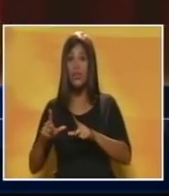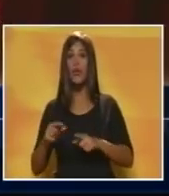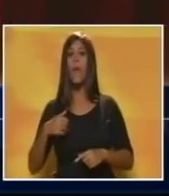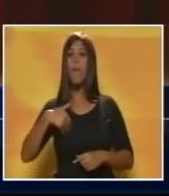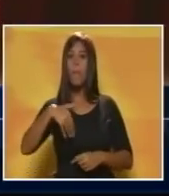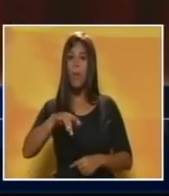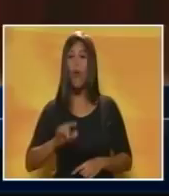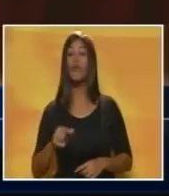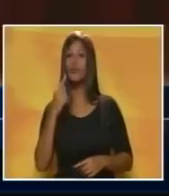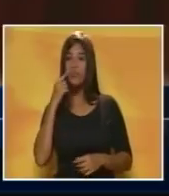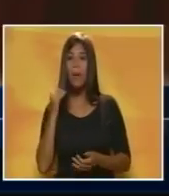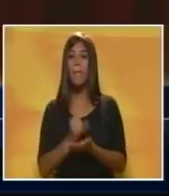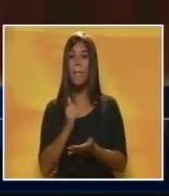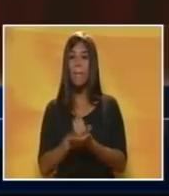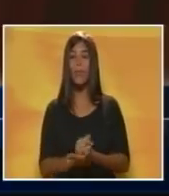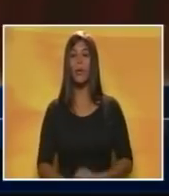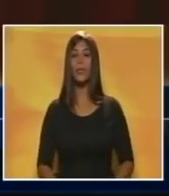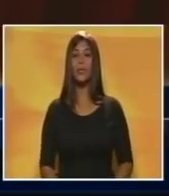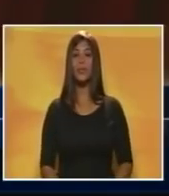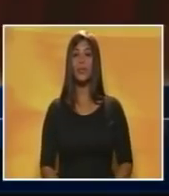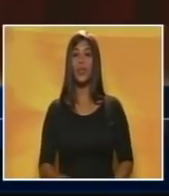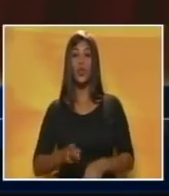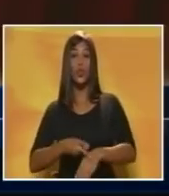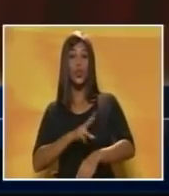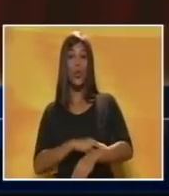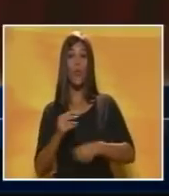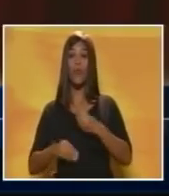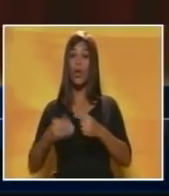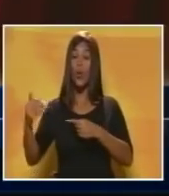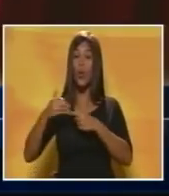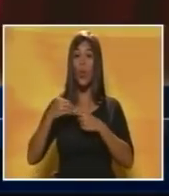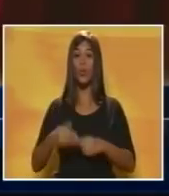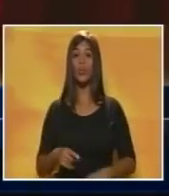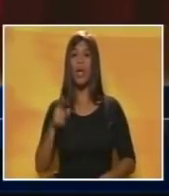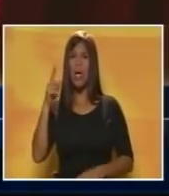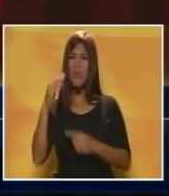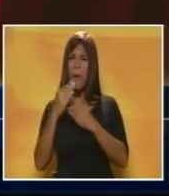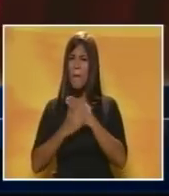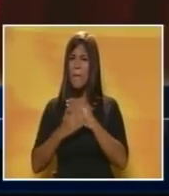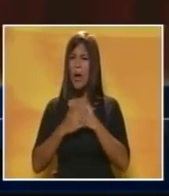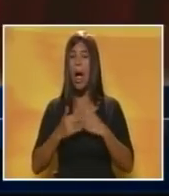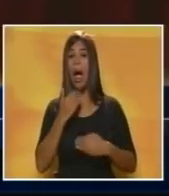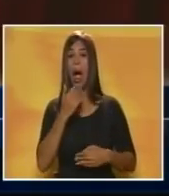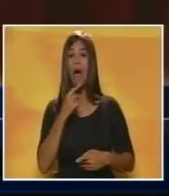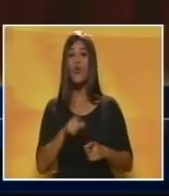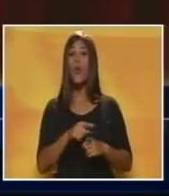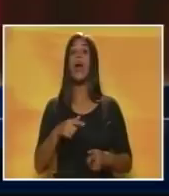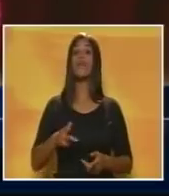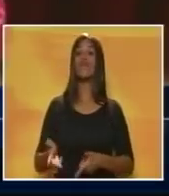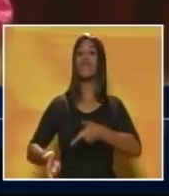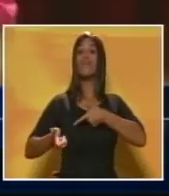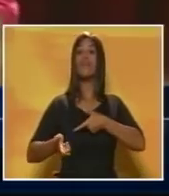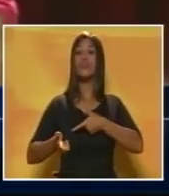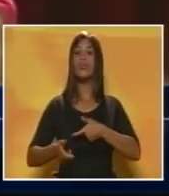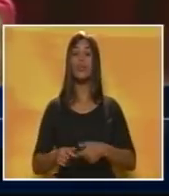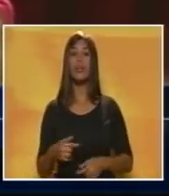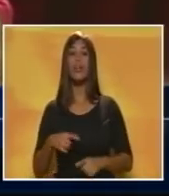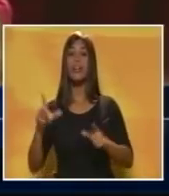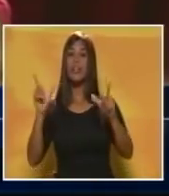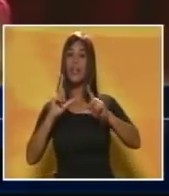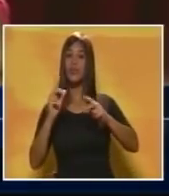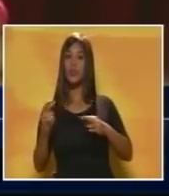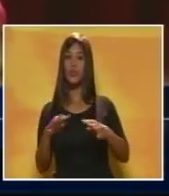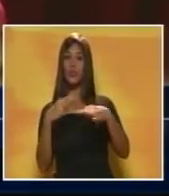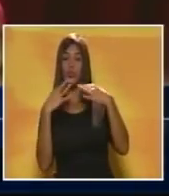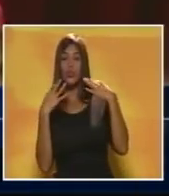consecuencias. Ellos estarían perdonando a alguien que se hubiese levantado en armas en Estados Unidos, que haya salido en